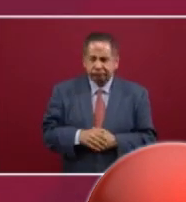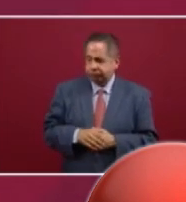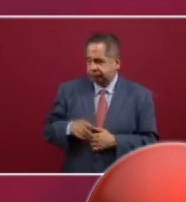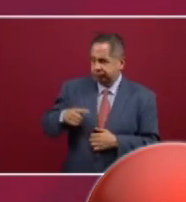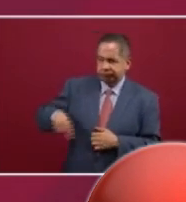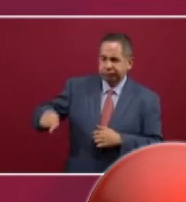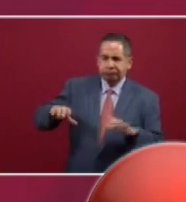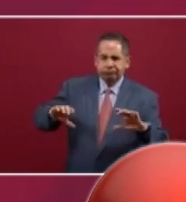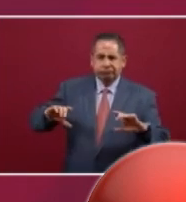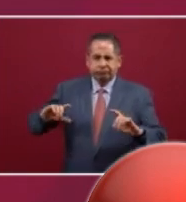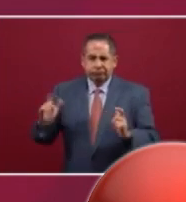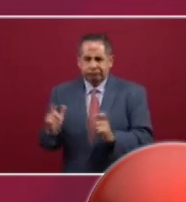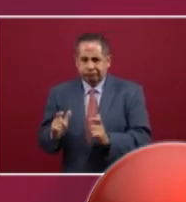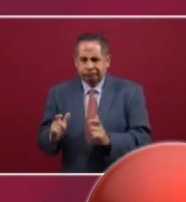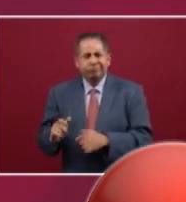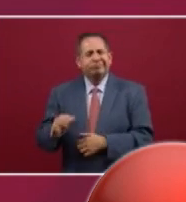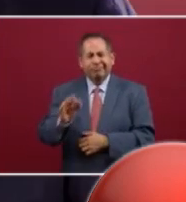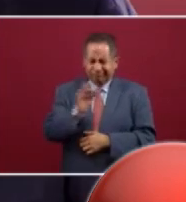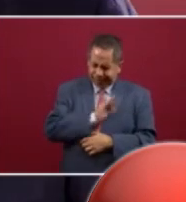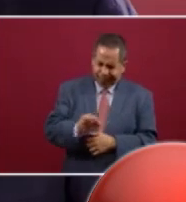atemperar el fenómeno migratorio